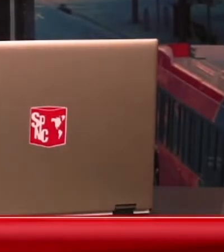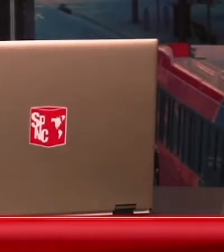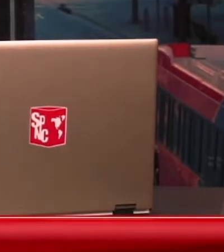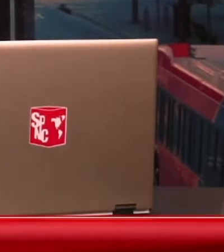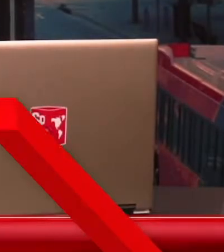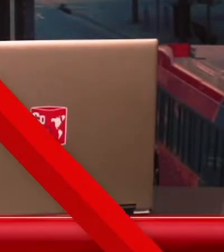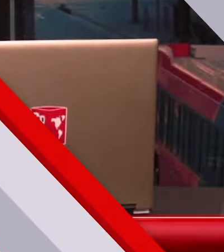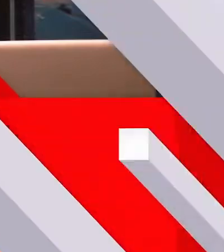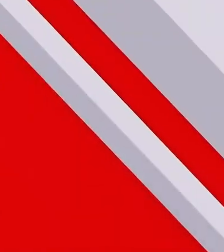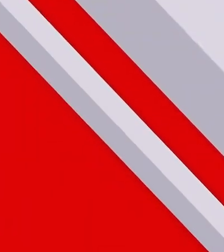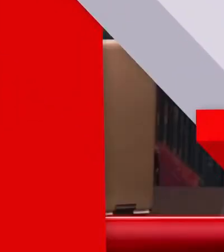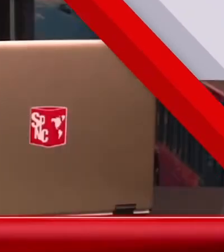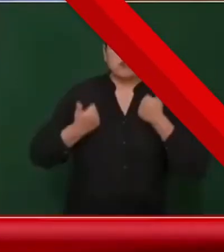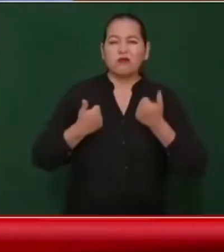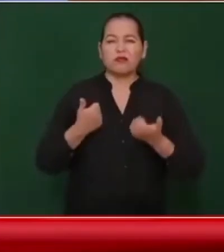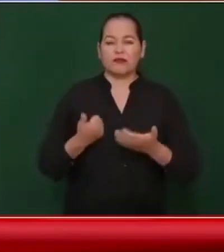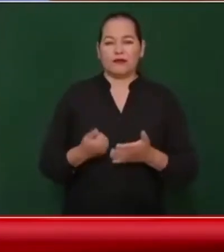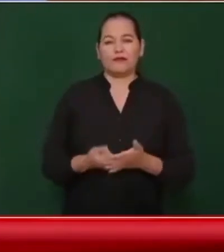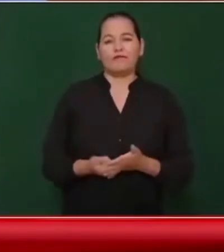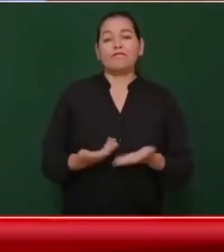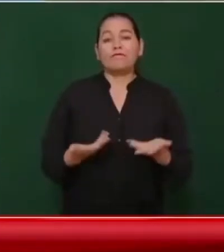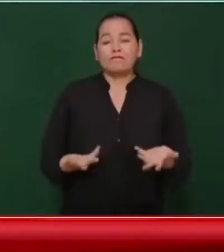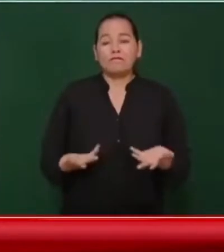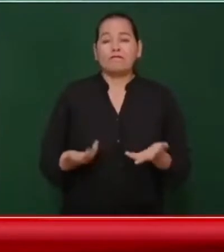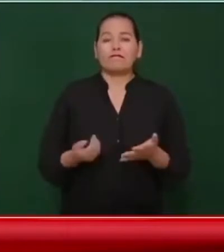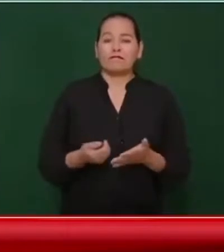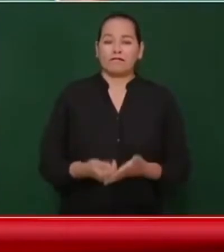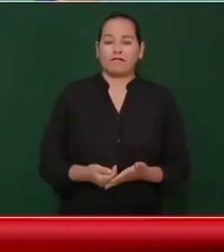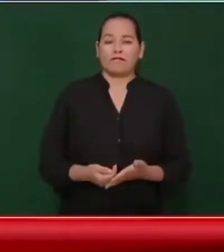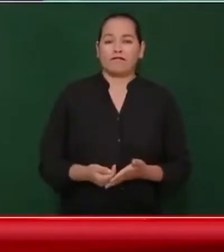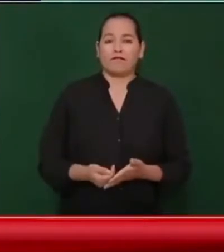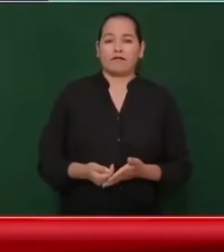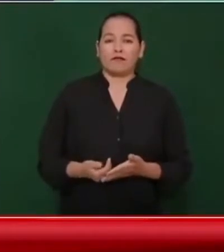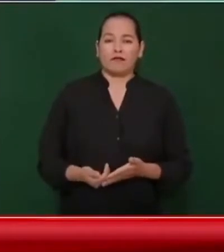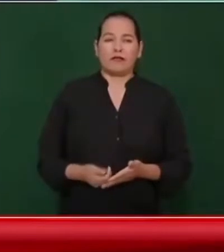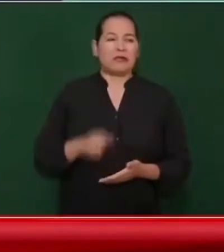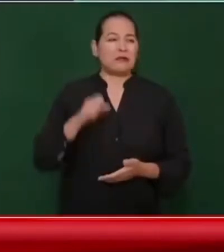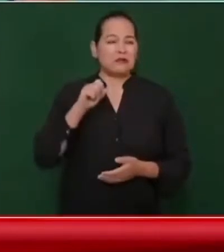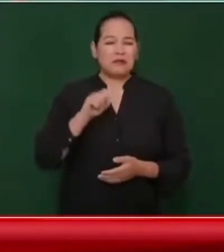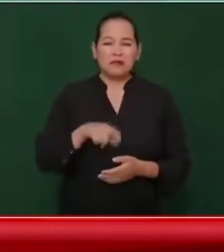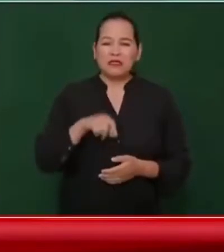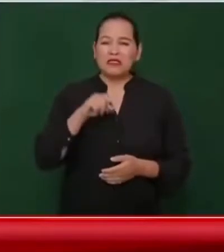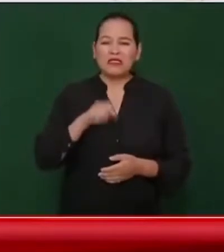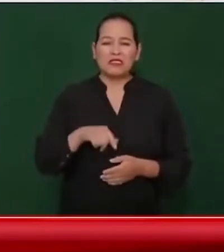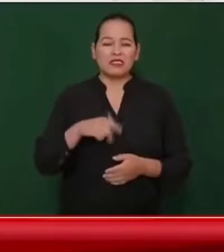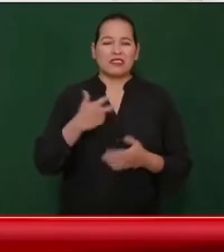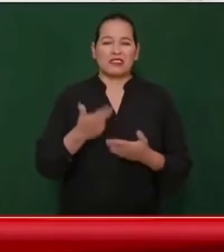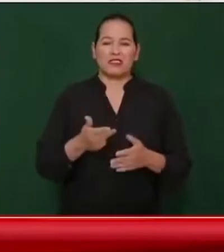nuestro presidente de México. No cambian esas viejas políticas